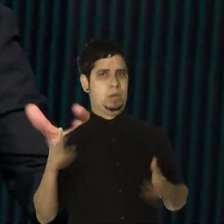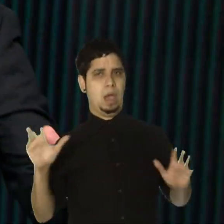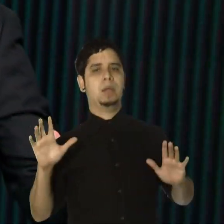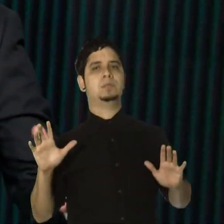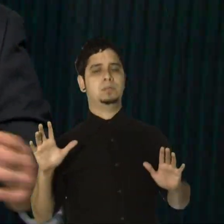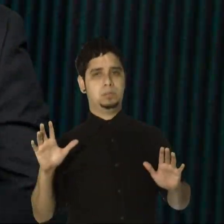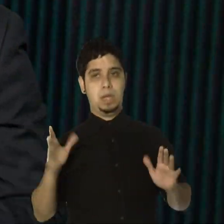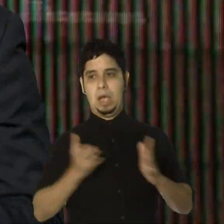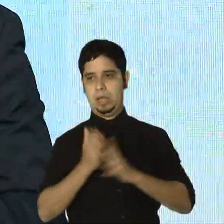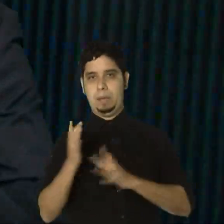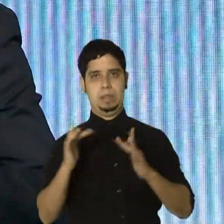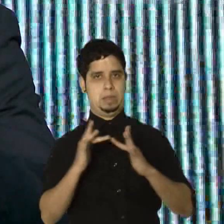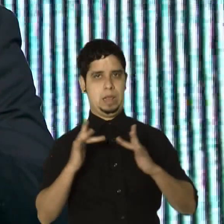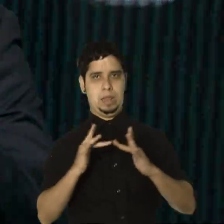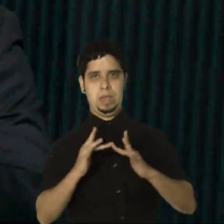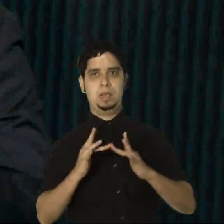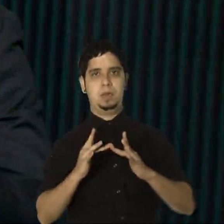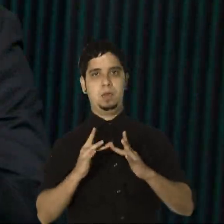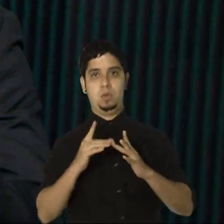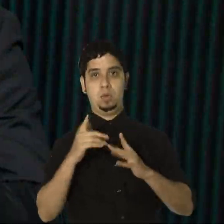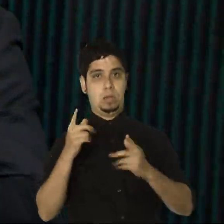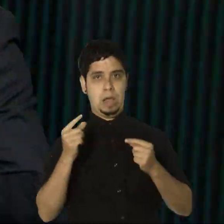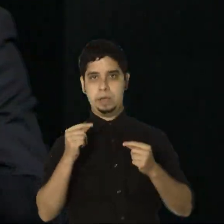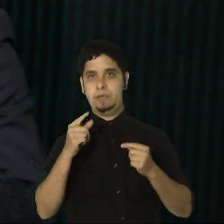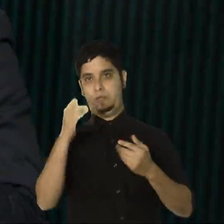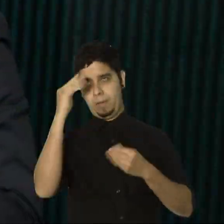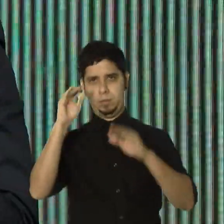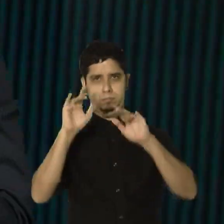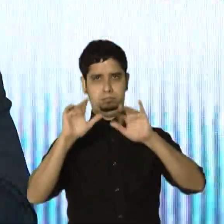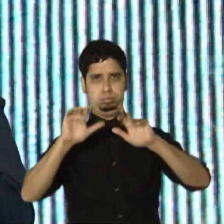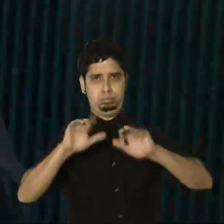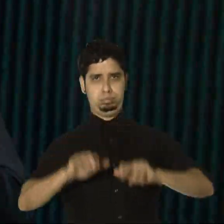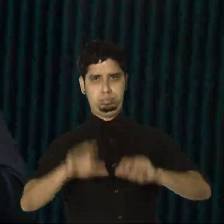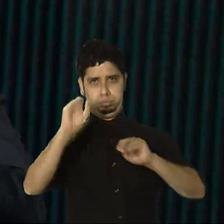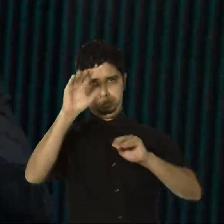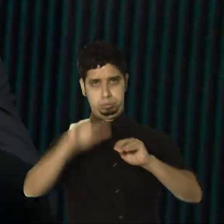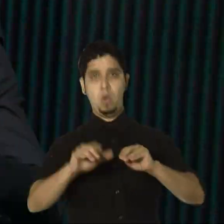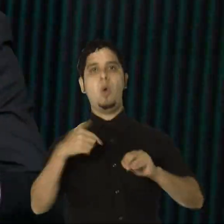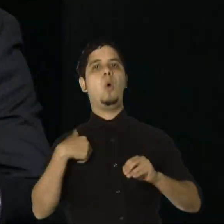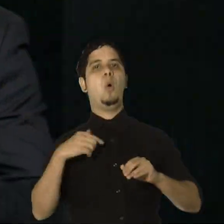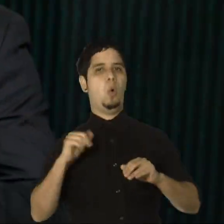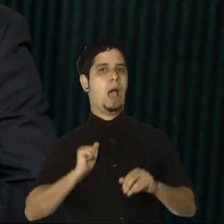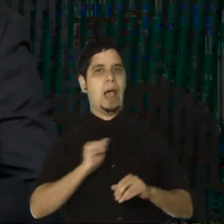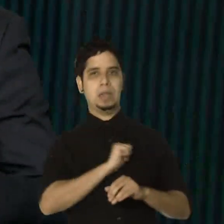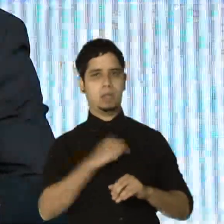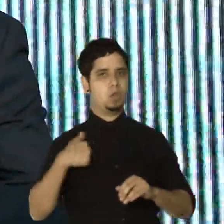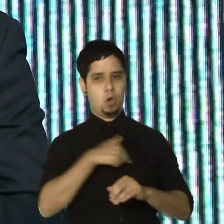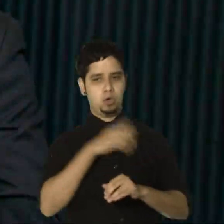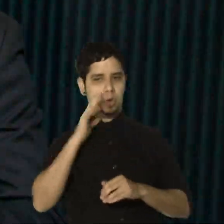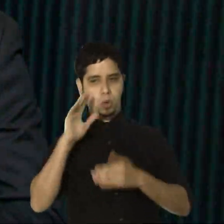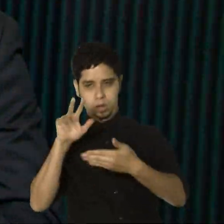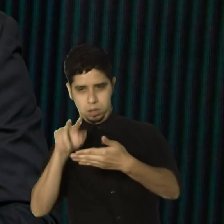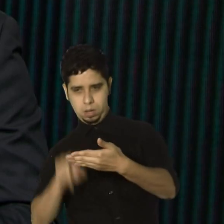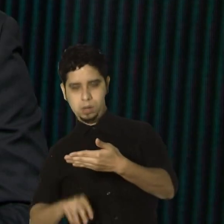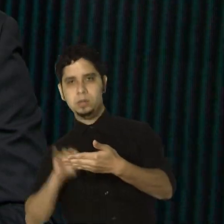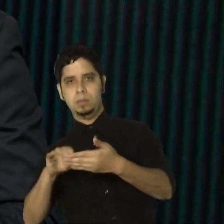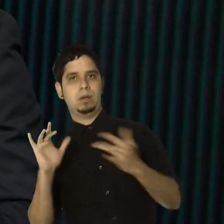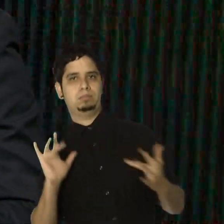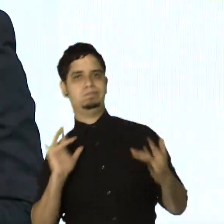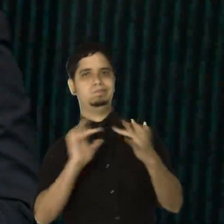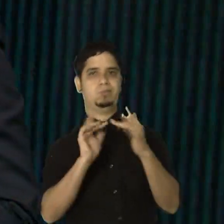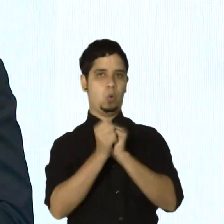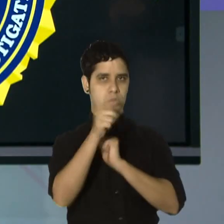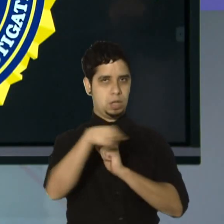través del portal de internet, donde usted puede poner todos sus detalles y un agente de nosotros se estaría comunicando con usted para tal vez obtener más información al respecto.